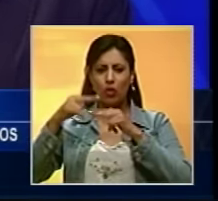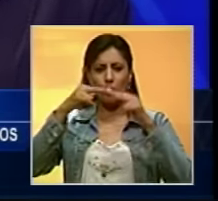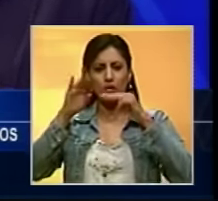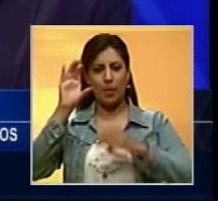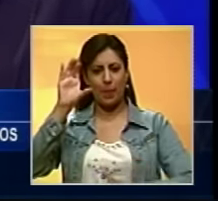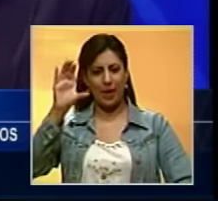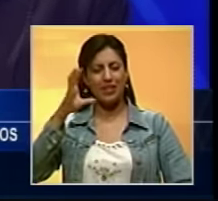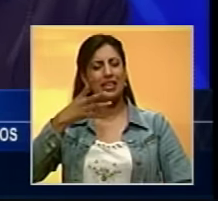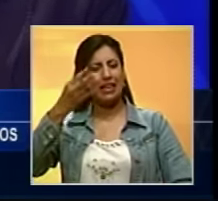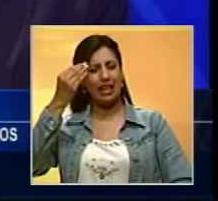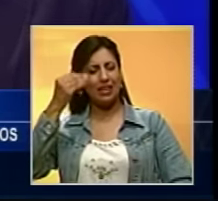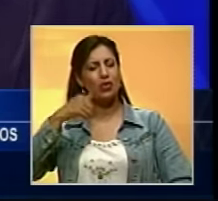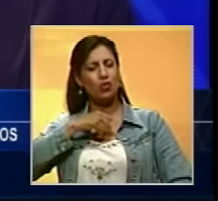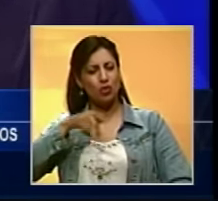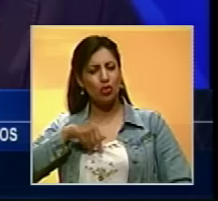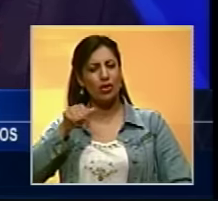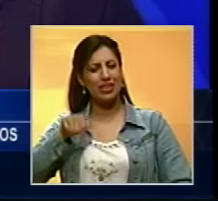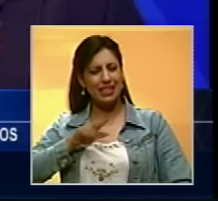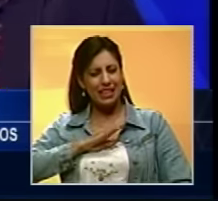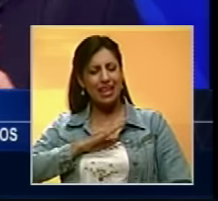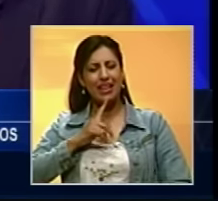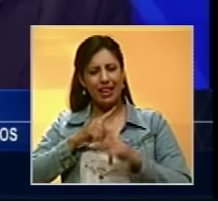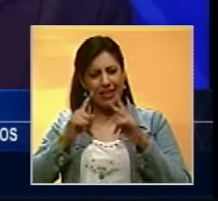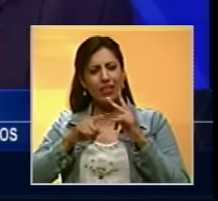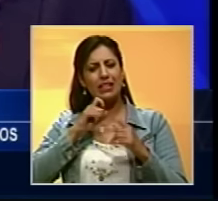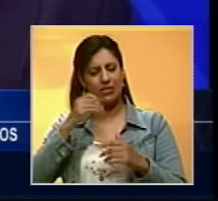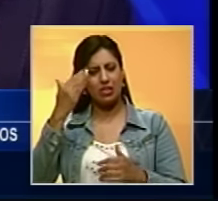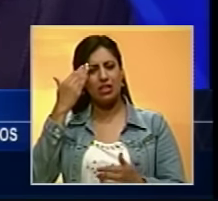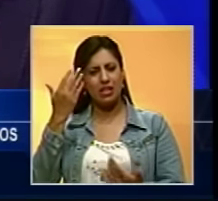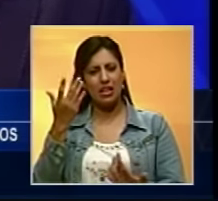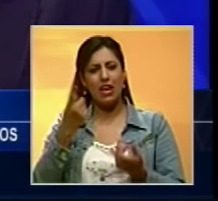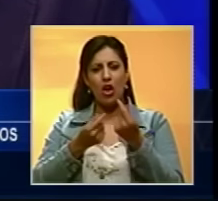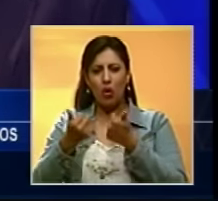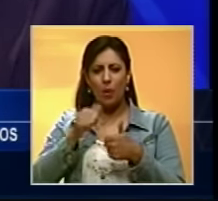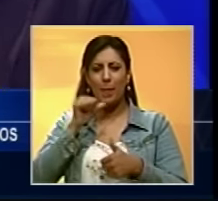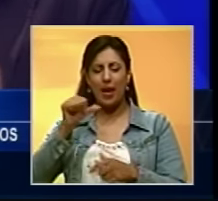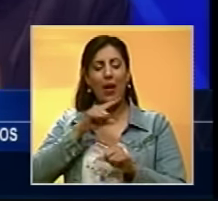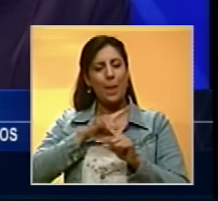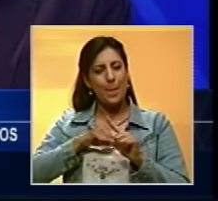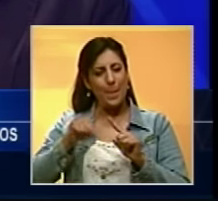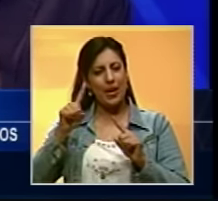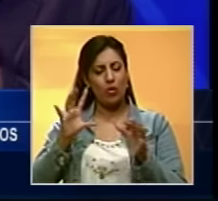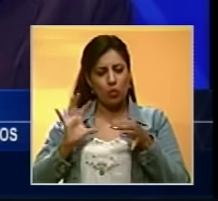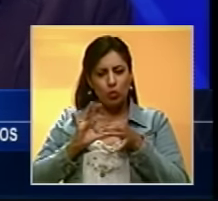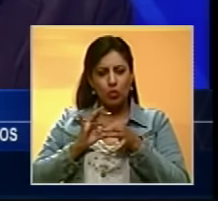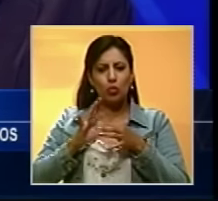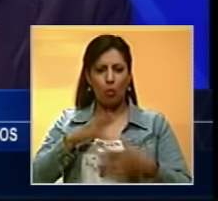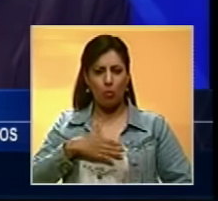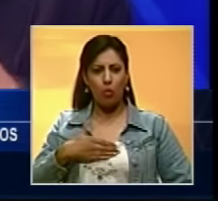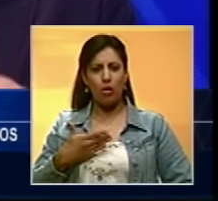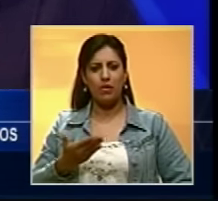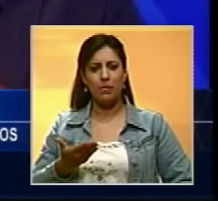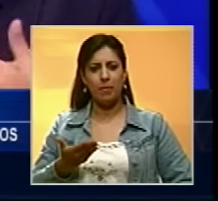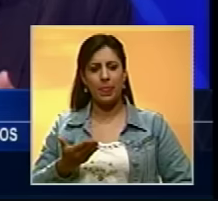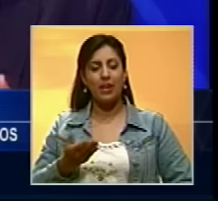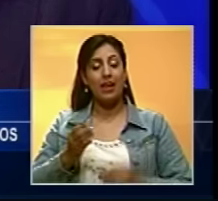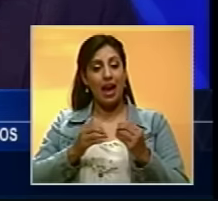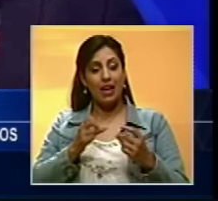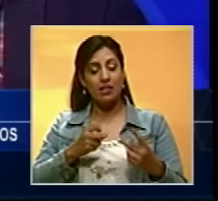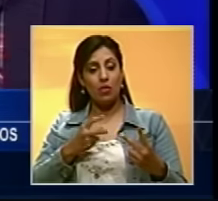país entendemos que estamos en una serie de dificultades desde el punto de vista económico Pero juntos podemos